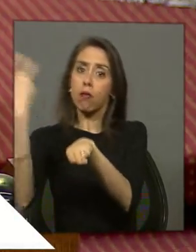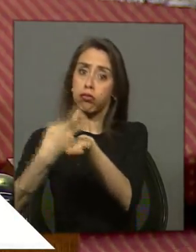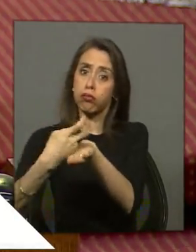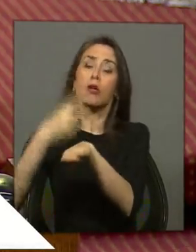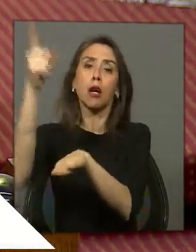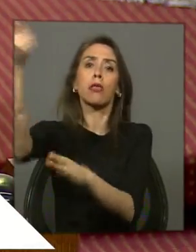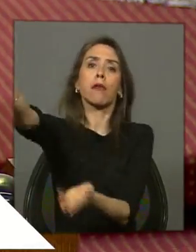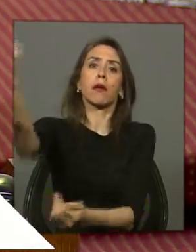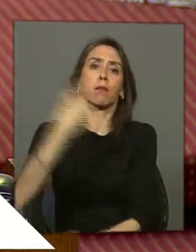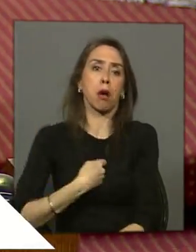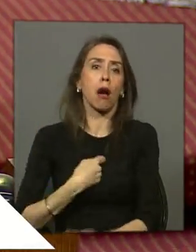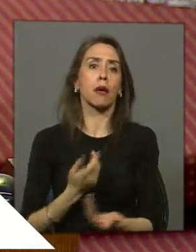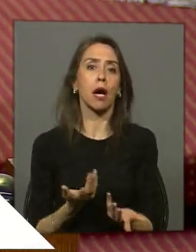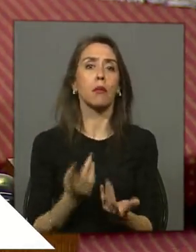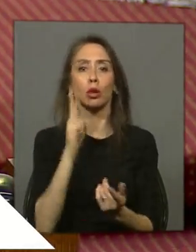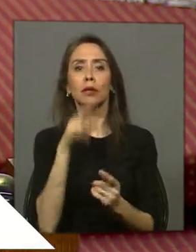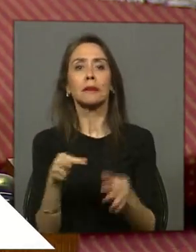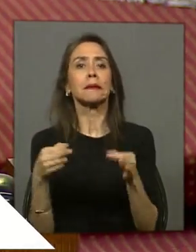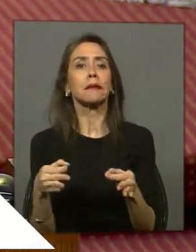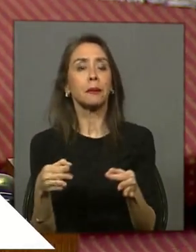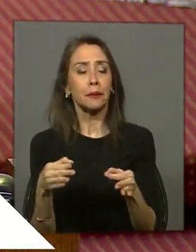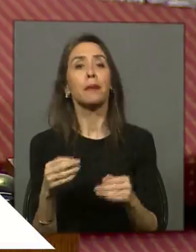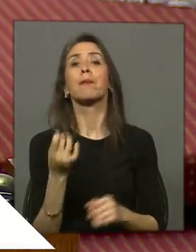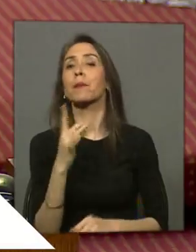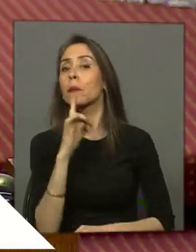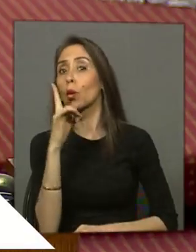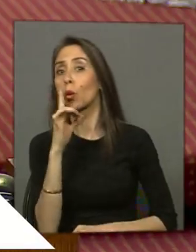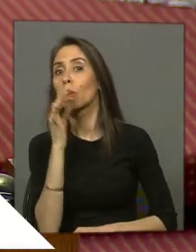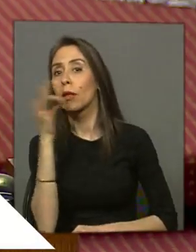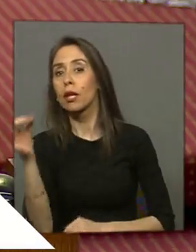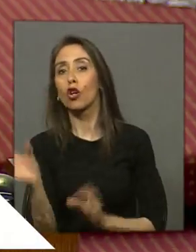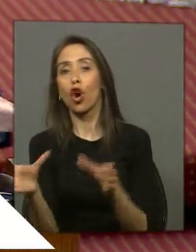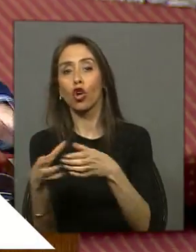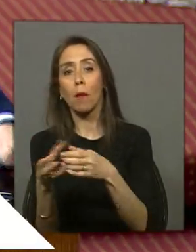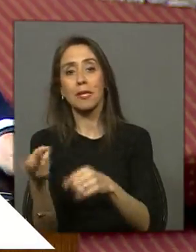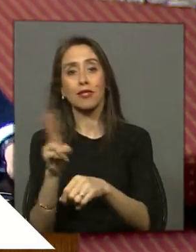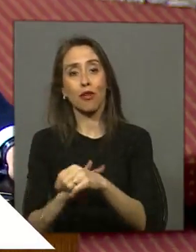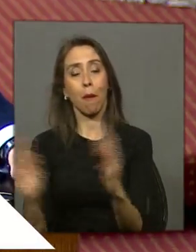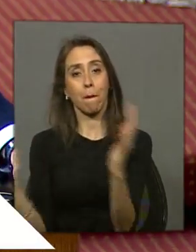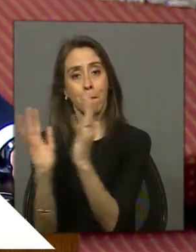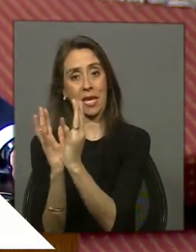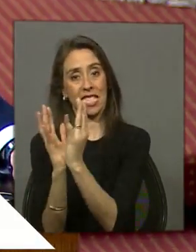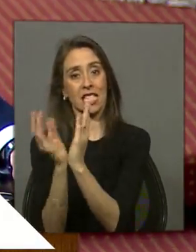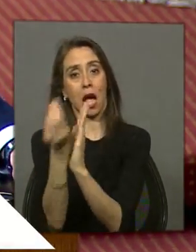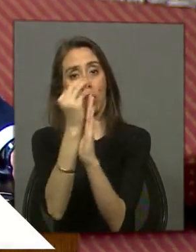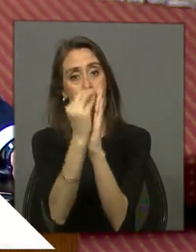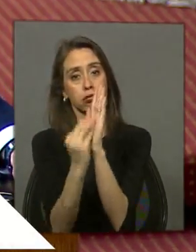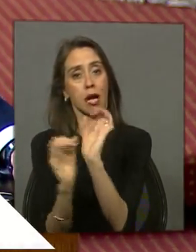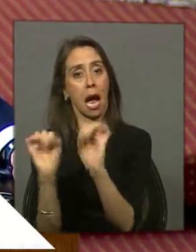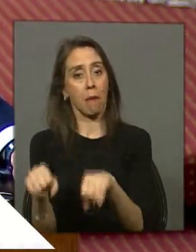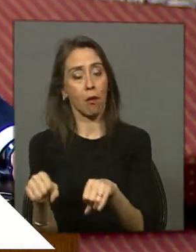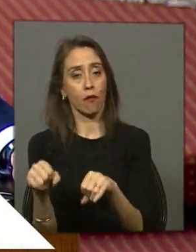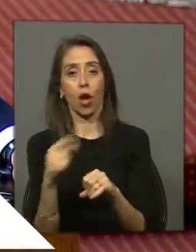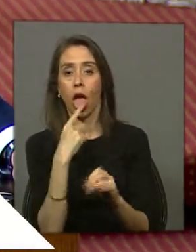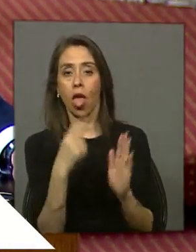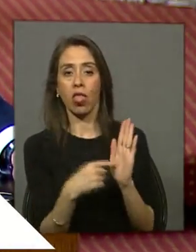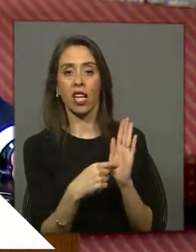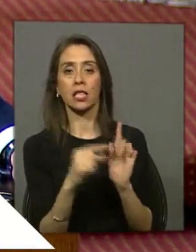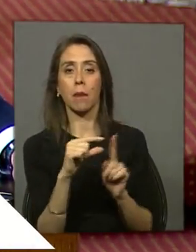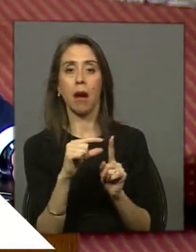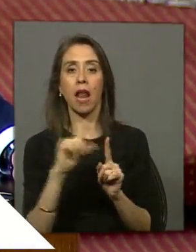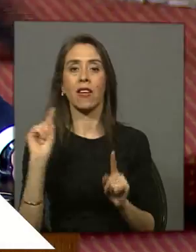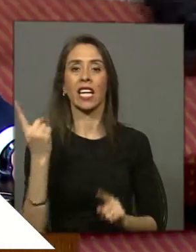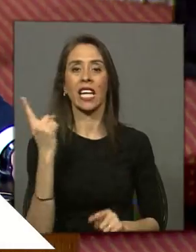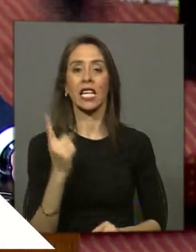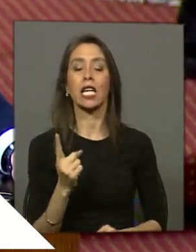en la comisión mixta con la única salvidad, señor Presidente, de que en el texto aprobado se alude en forma general a los